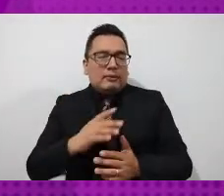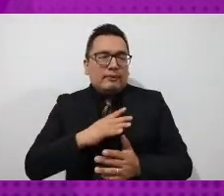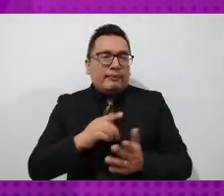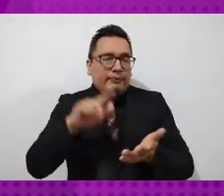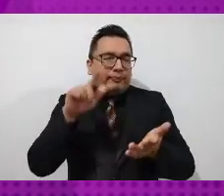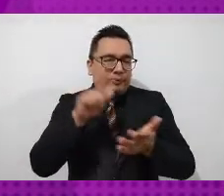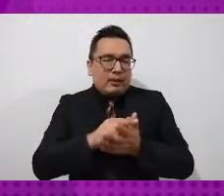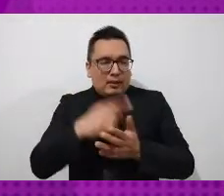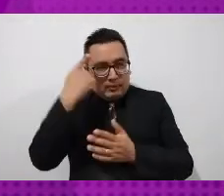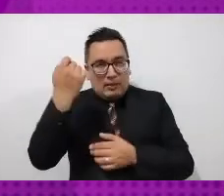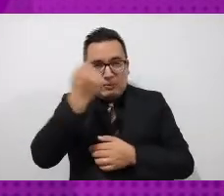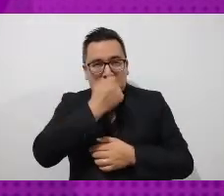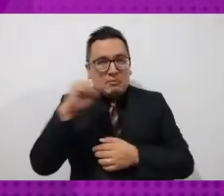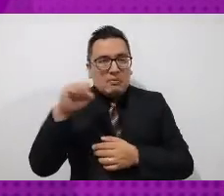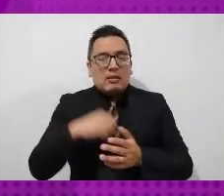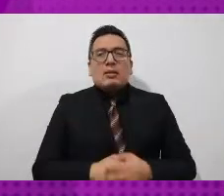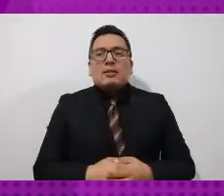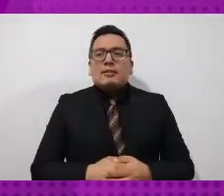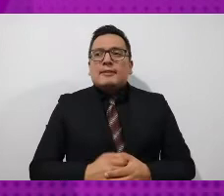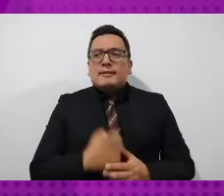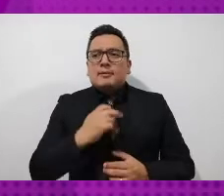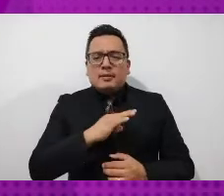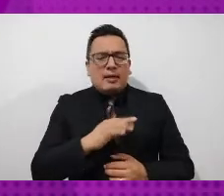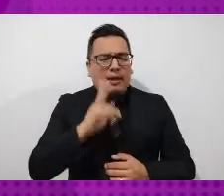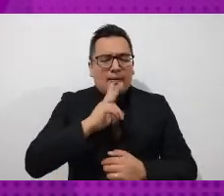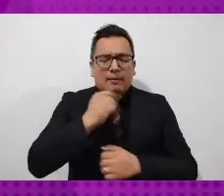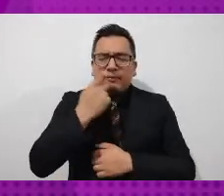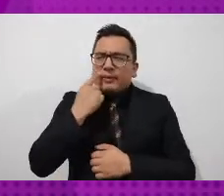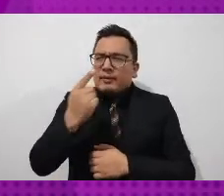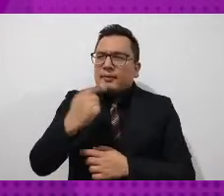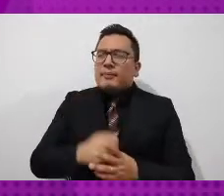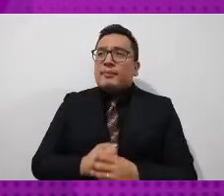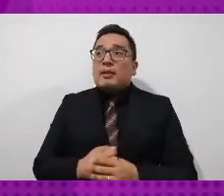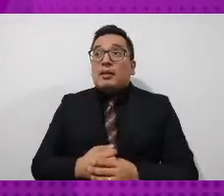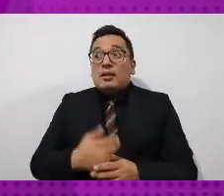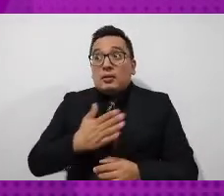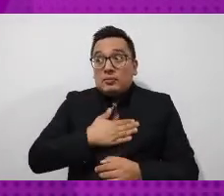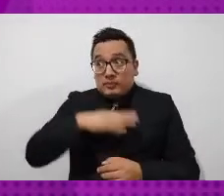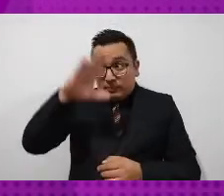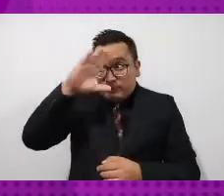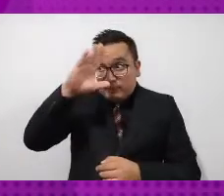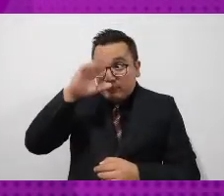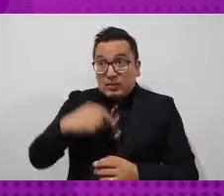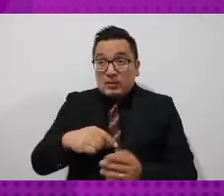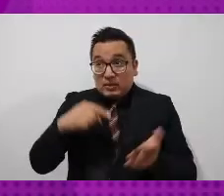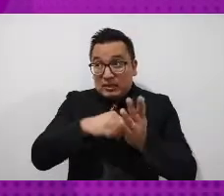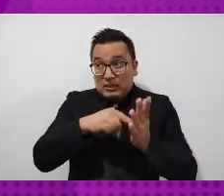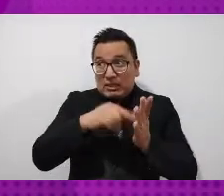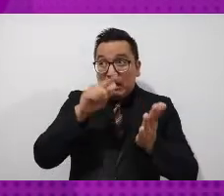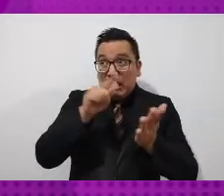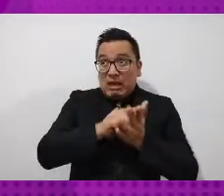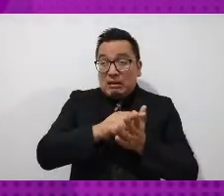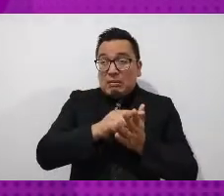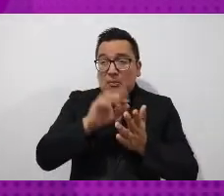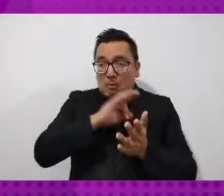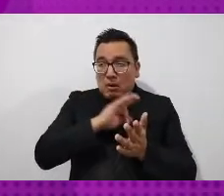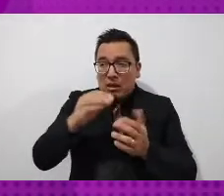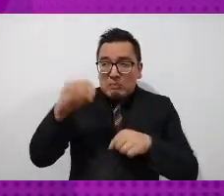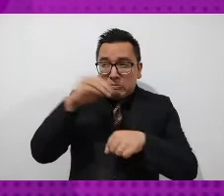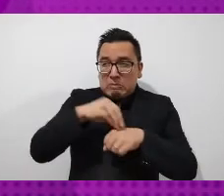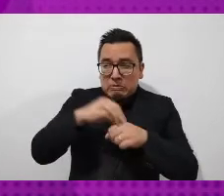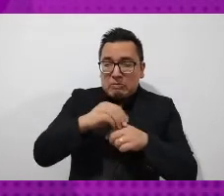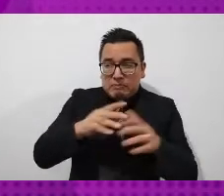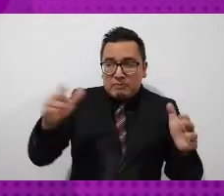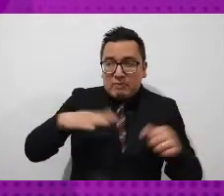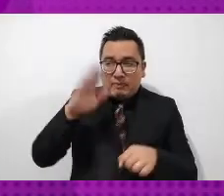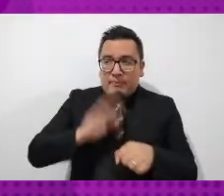estatal de profesiones, puede revisarle y decir, oiga, ¿sabe qué? Yo pienso que esta norma podría ampliarse o mejorarse